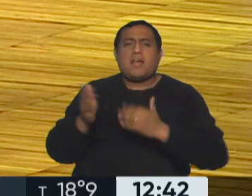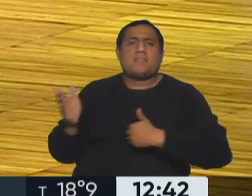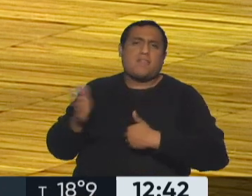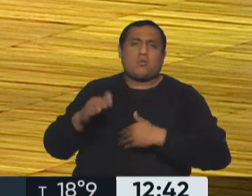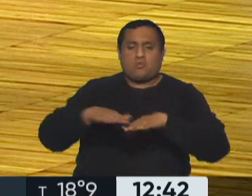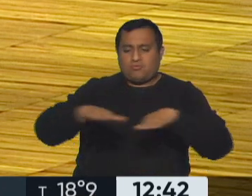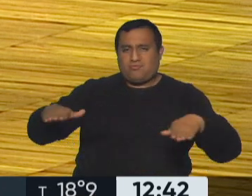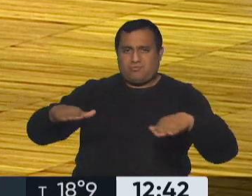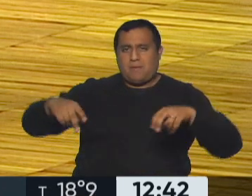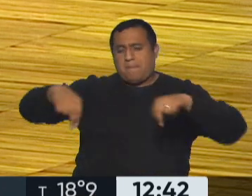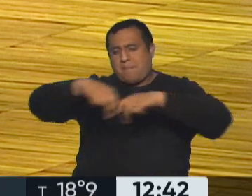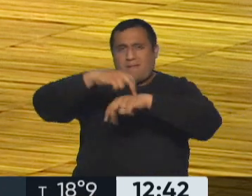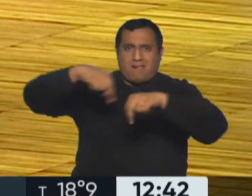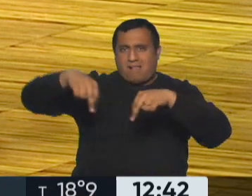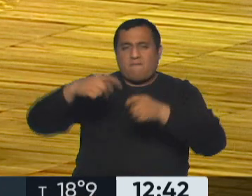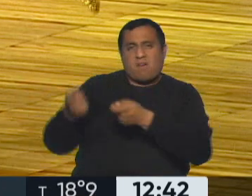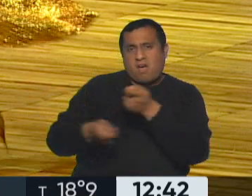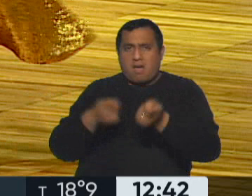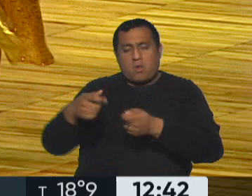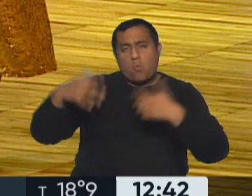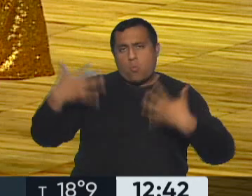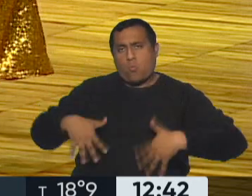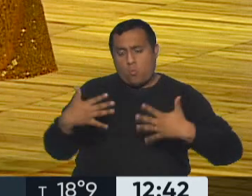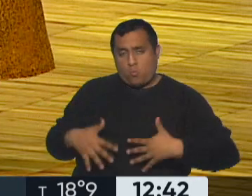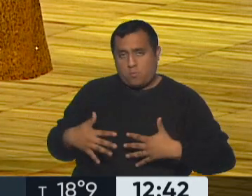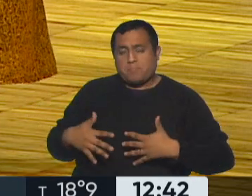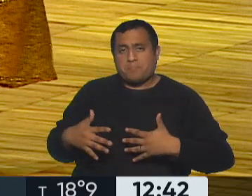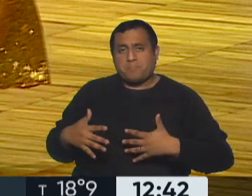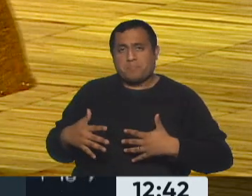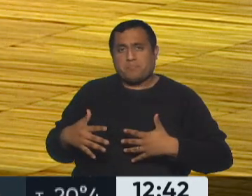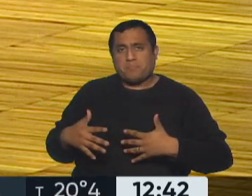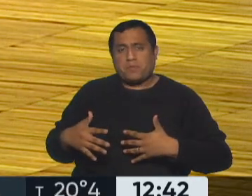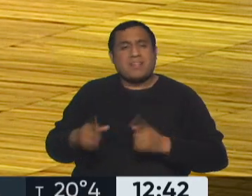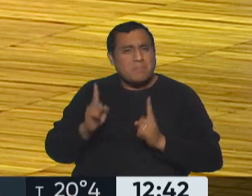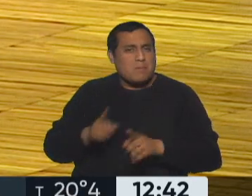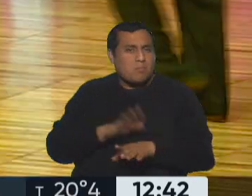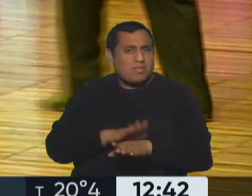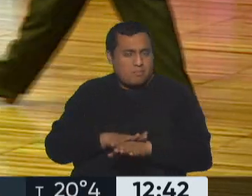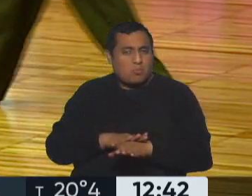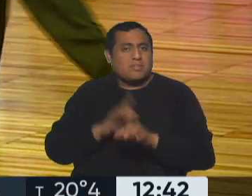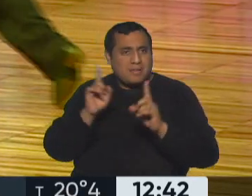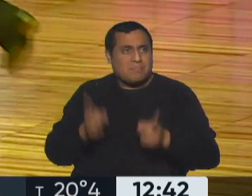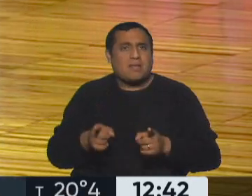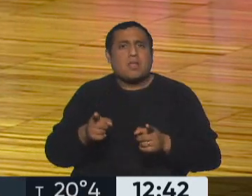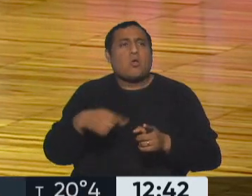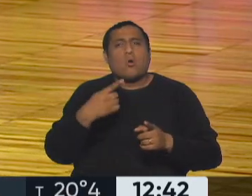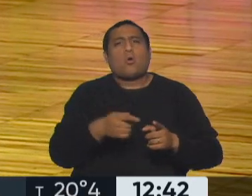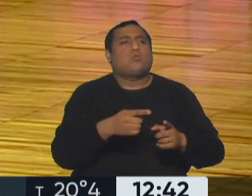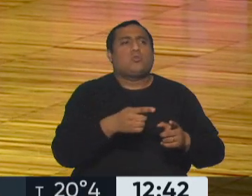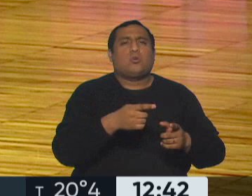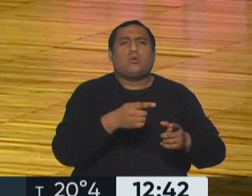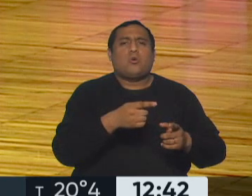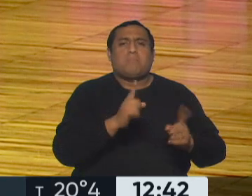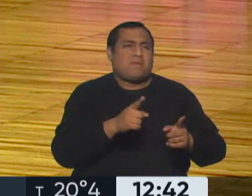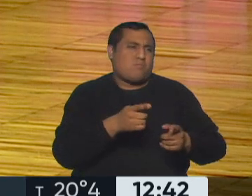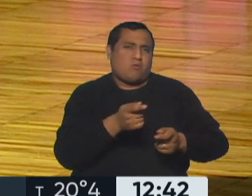el más artístico casi acrobático podríamos decir y que se lleva a tango al mismo tiempo que la categoría de tango de pista que es el que